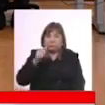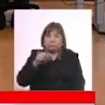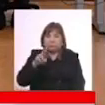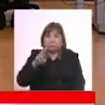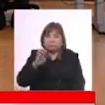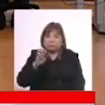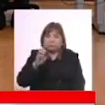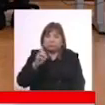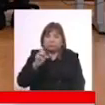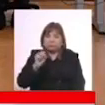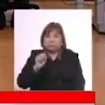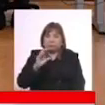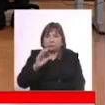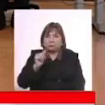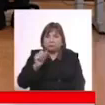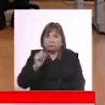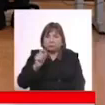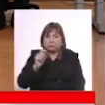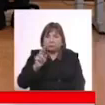Paredes Castro.